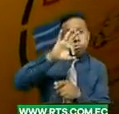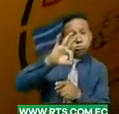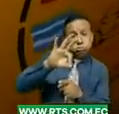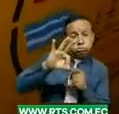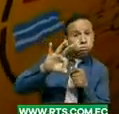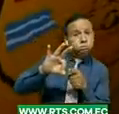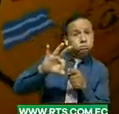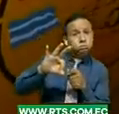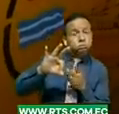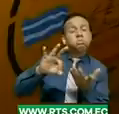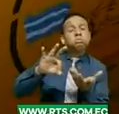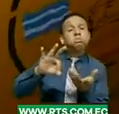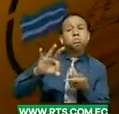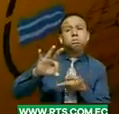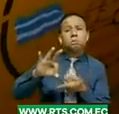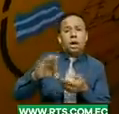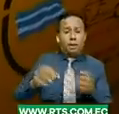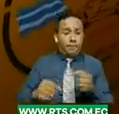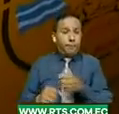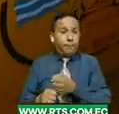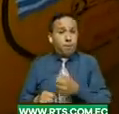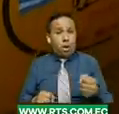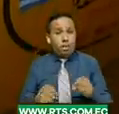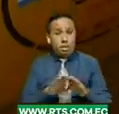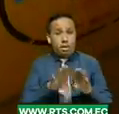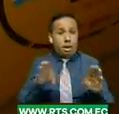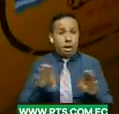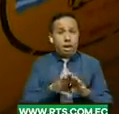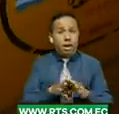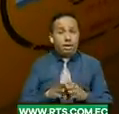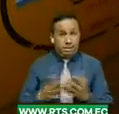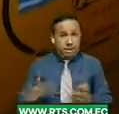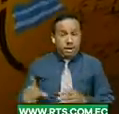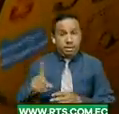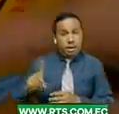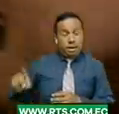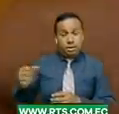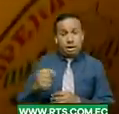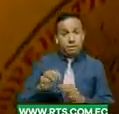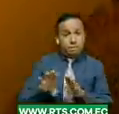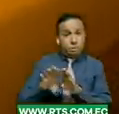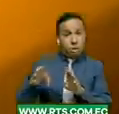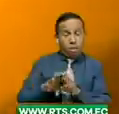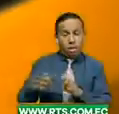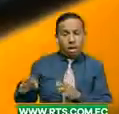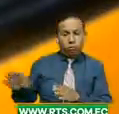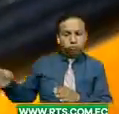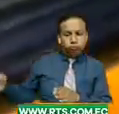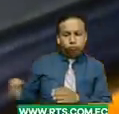de la puerta derecha de este taxi. Como observan,